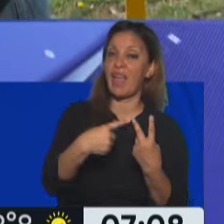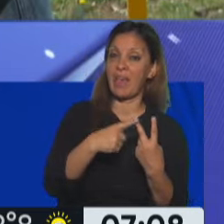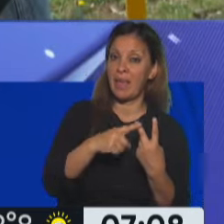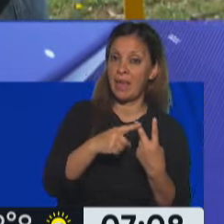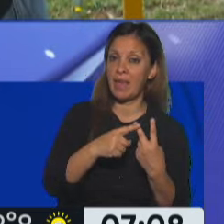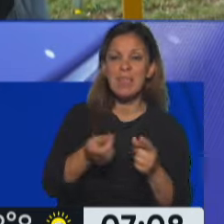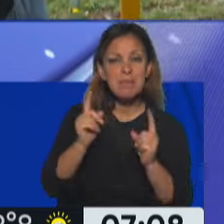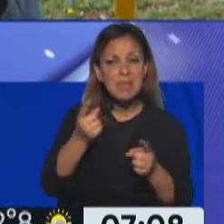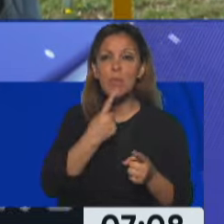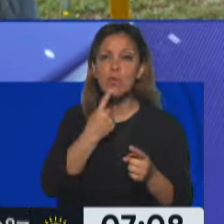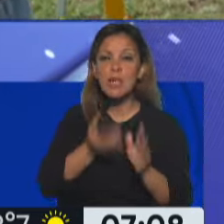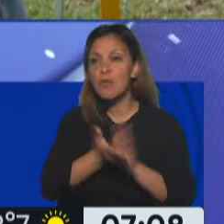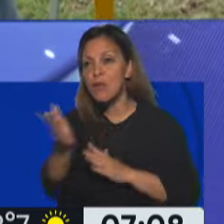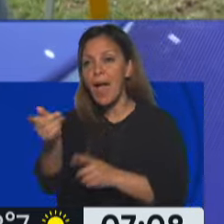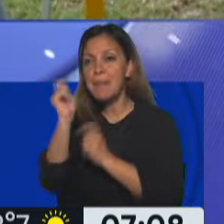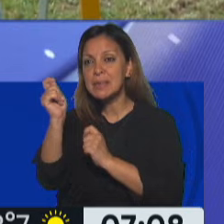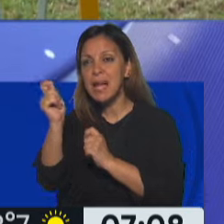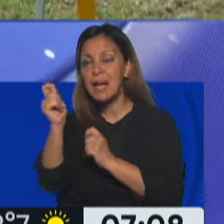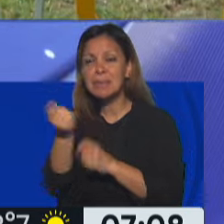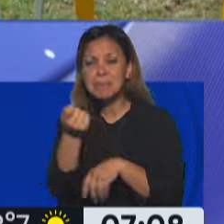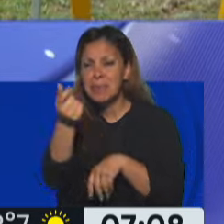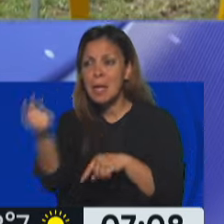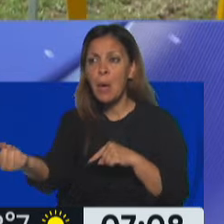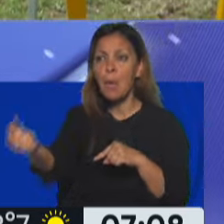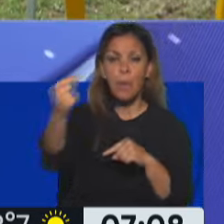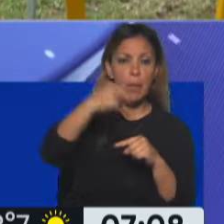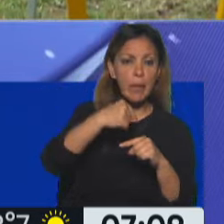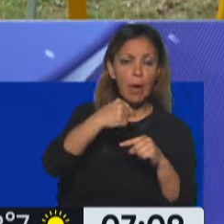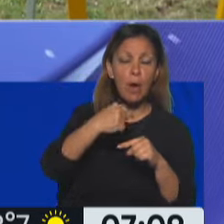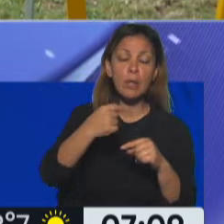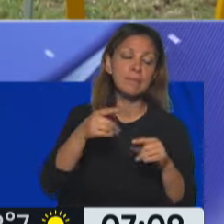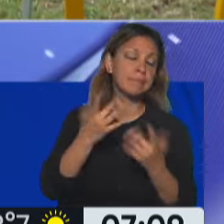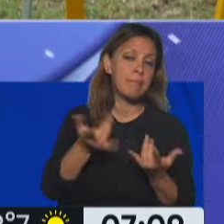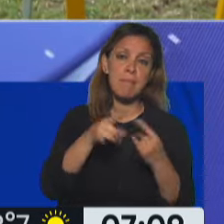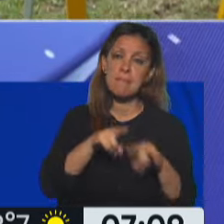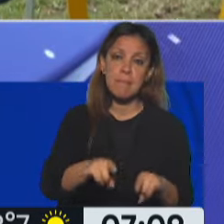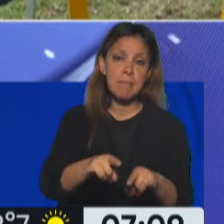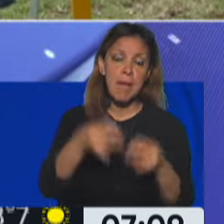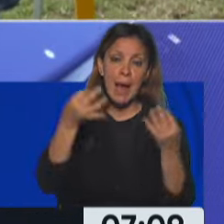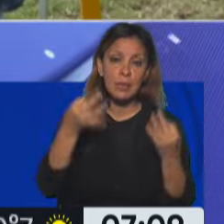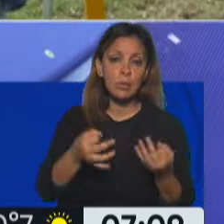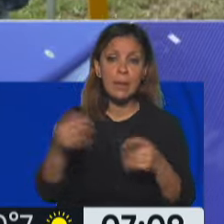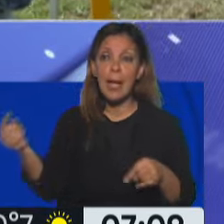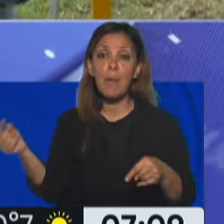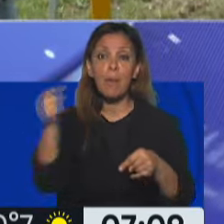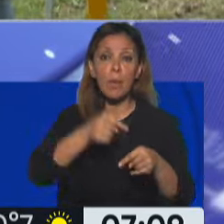pescar y que llegó minutos antes del derrumbe, regresó y tuvo la mala suerte de estar justo en el momento